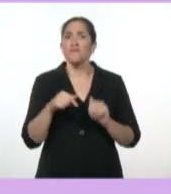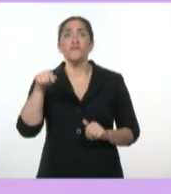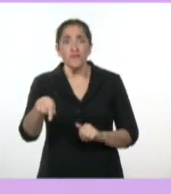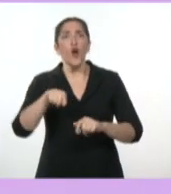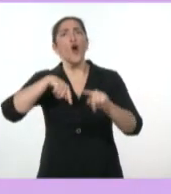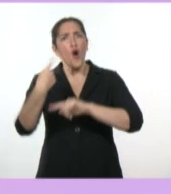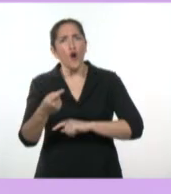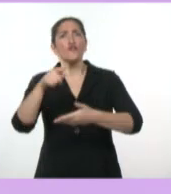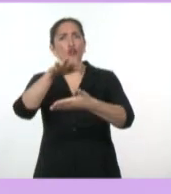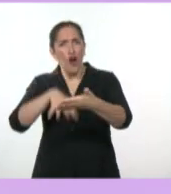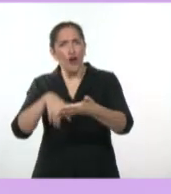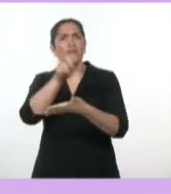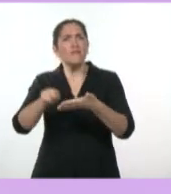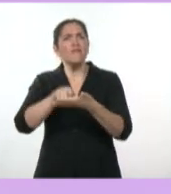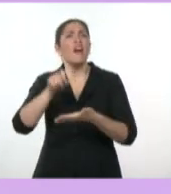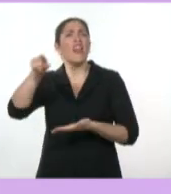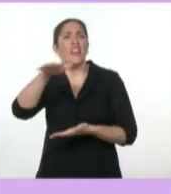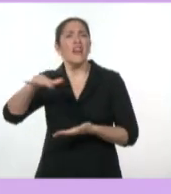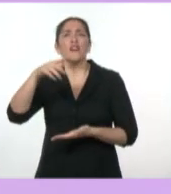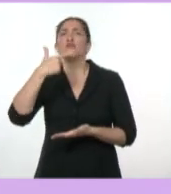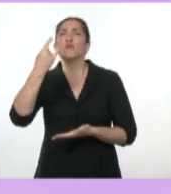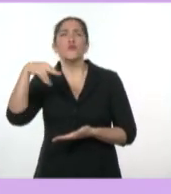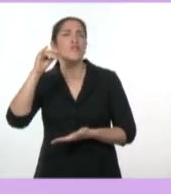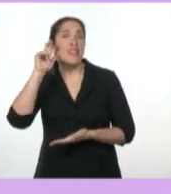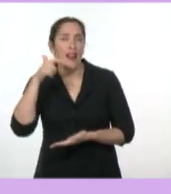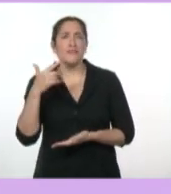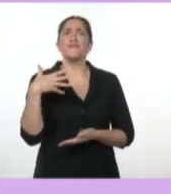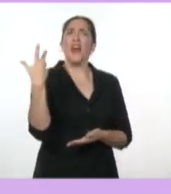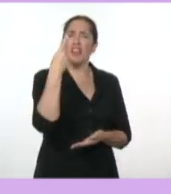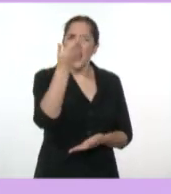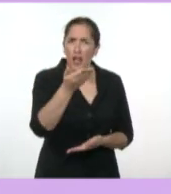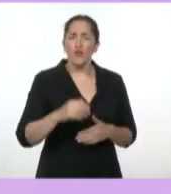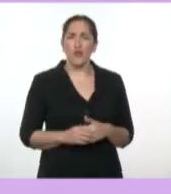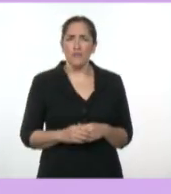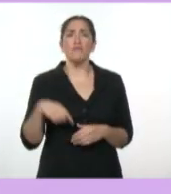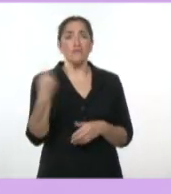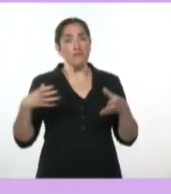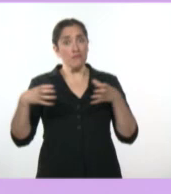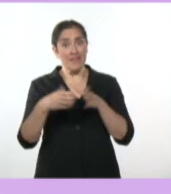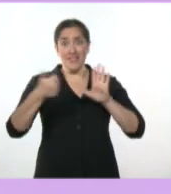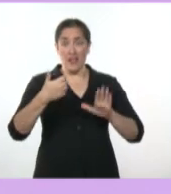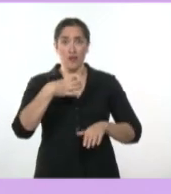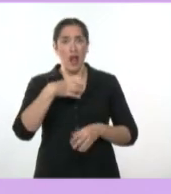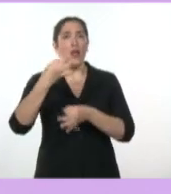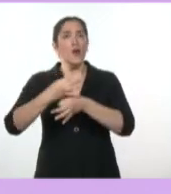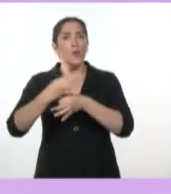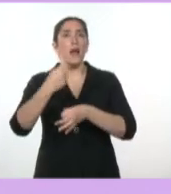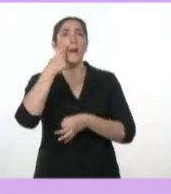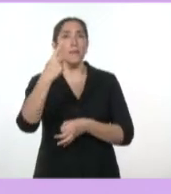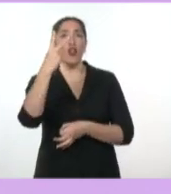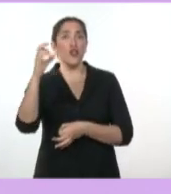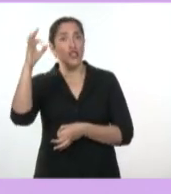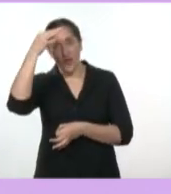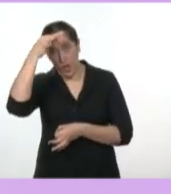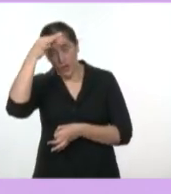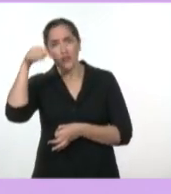caso de Sunchales. Señor director, somos alumnos de sexto grado de la escuela número 1212,